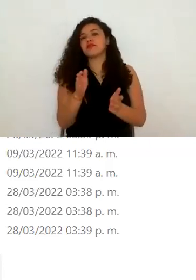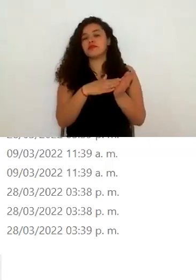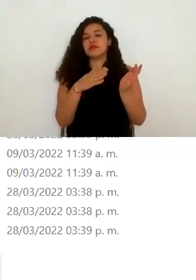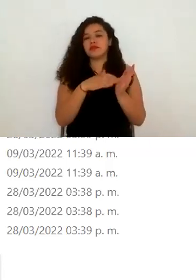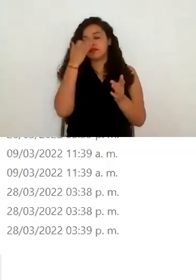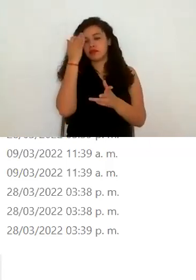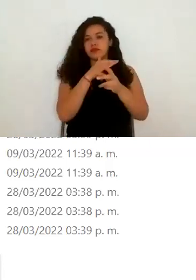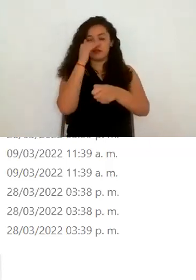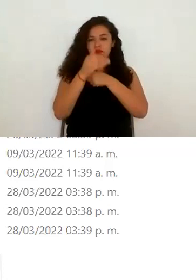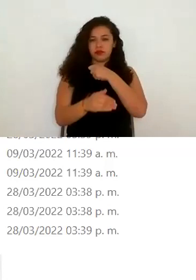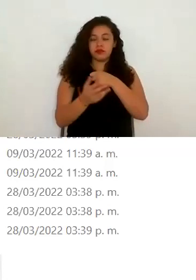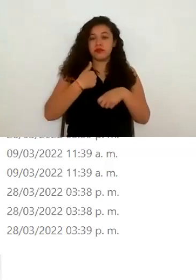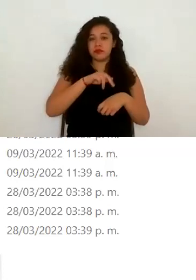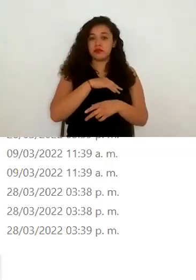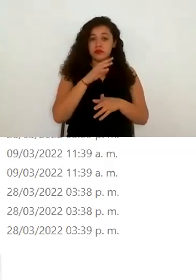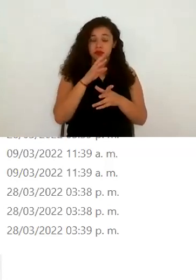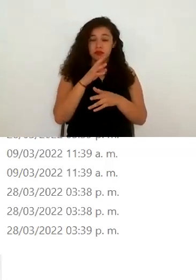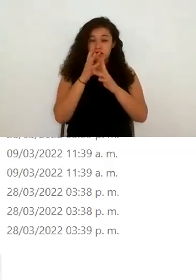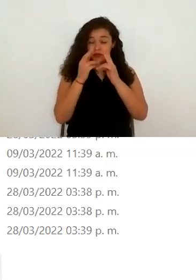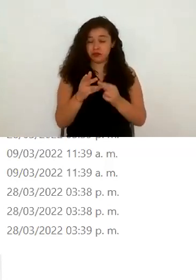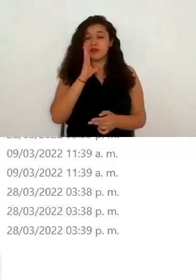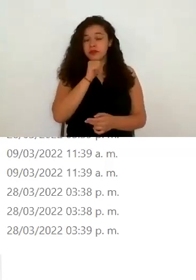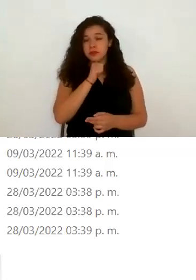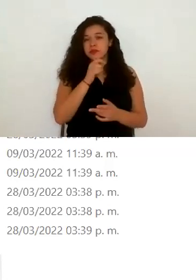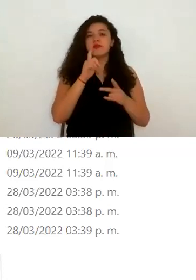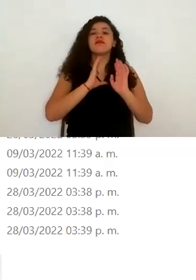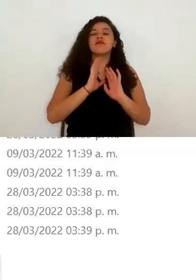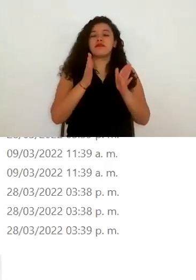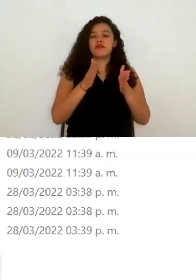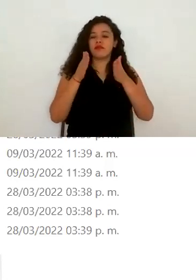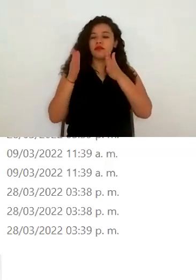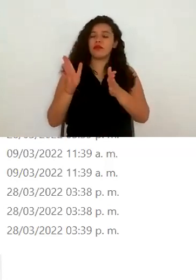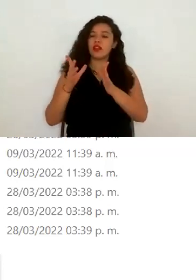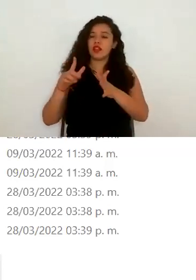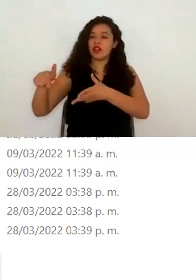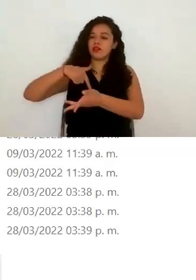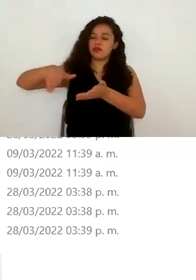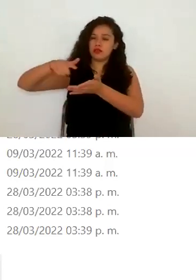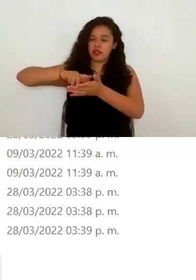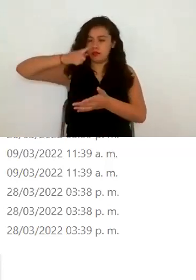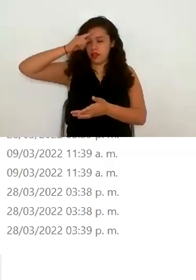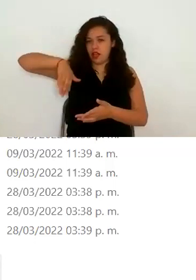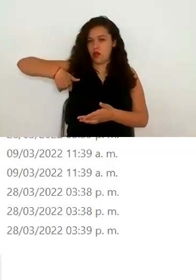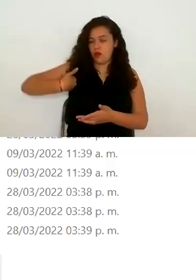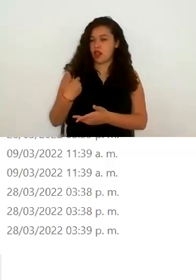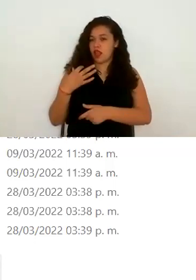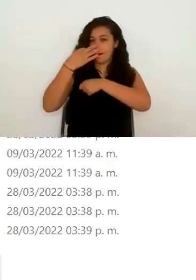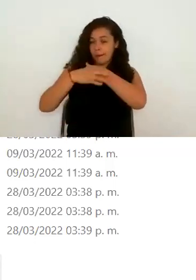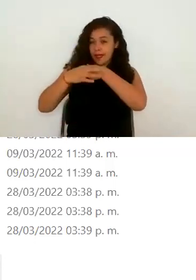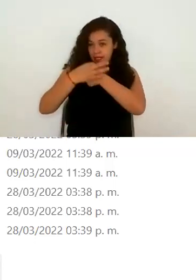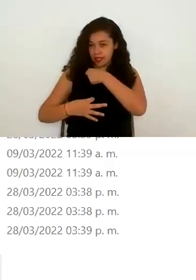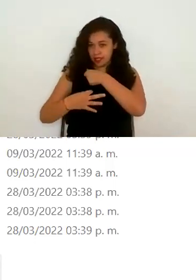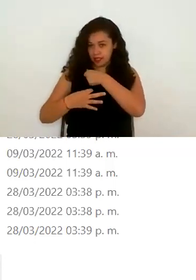no podemos destruirlos, entonces los enviamos al archivo de concentración para un resguardo